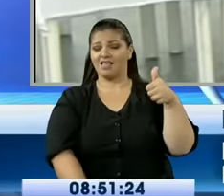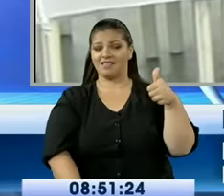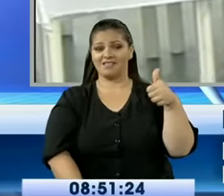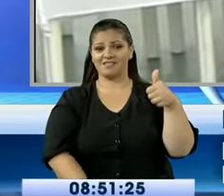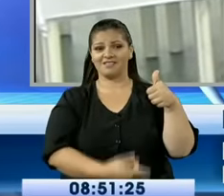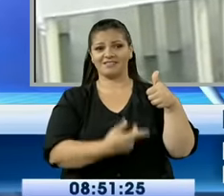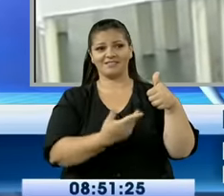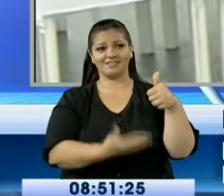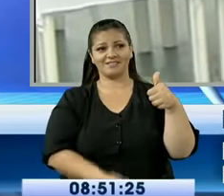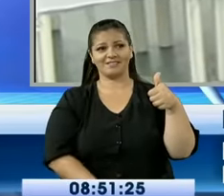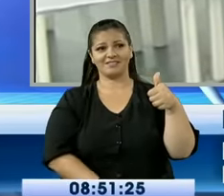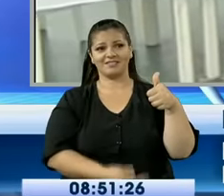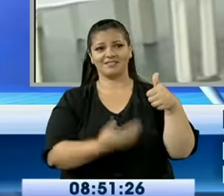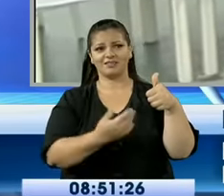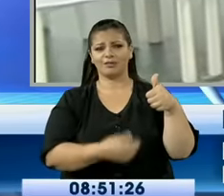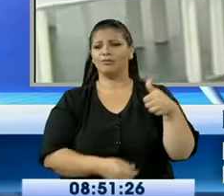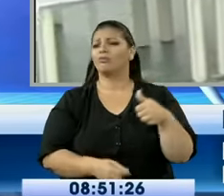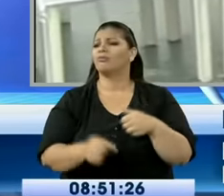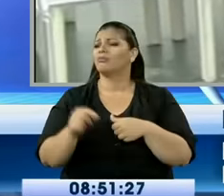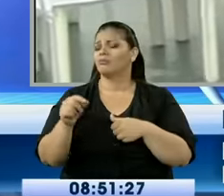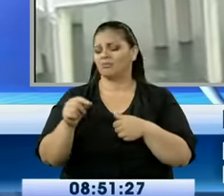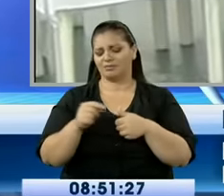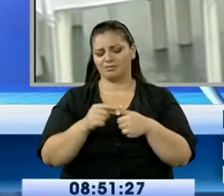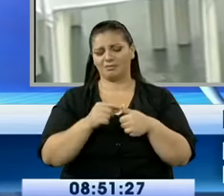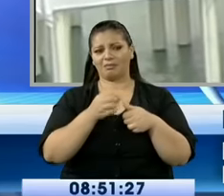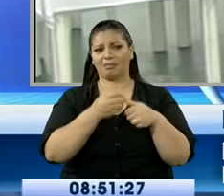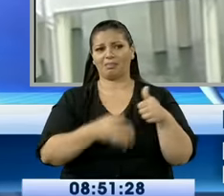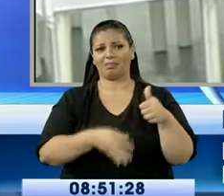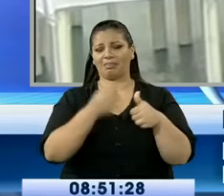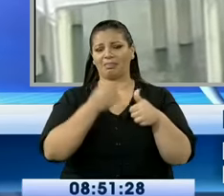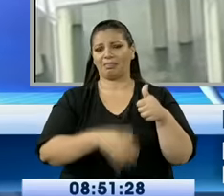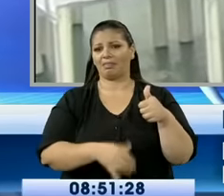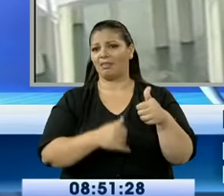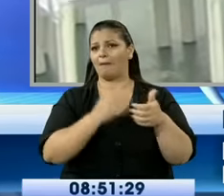Bueno, sí, pero sigo sangrando y no se detiene, pero bueno.